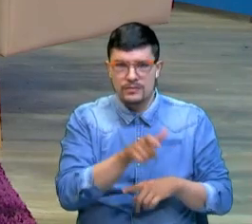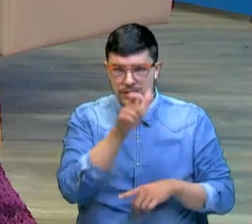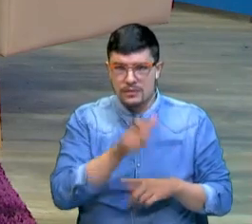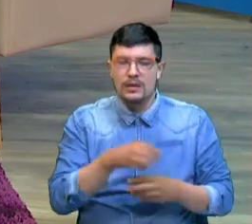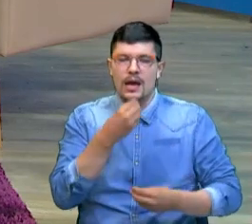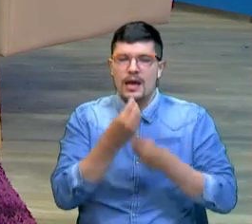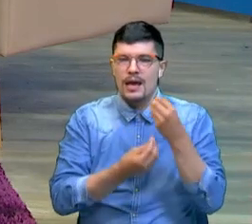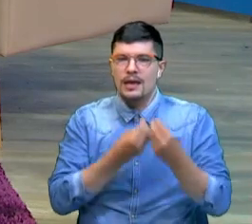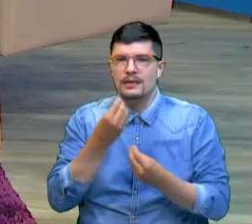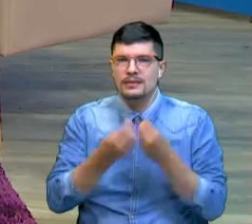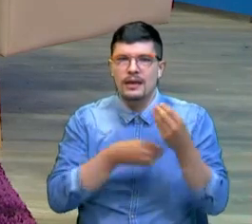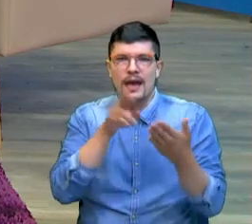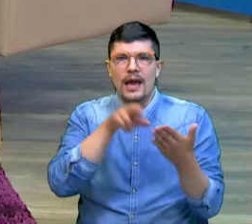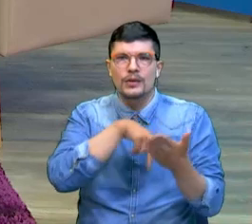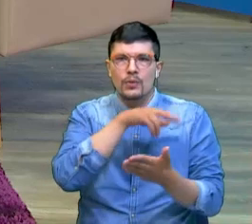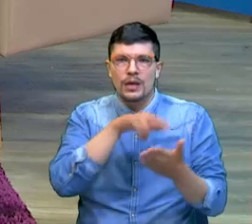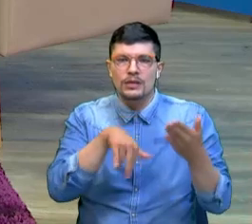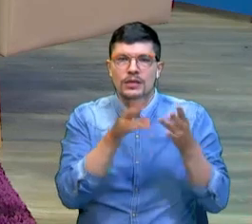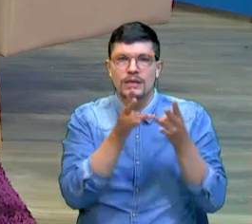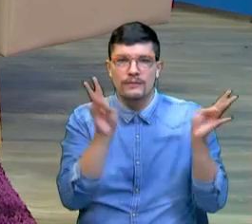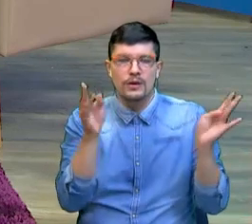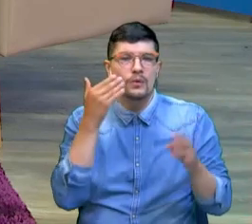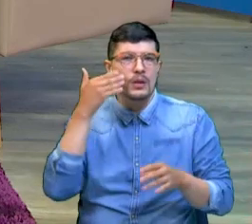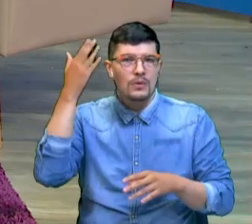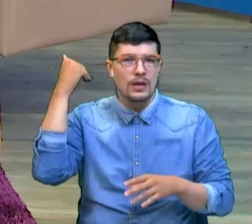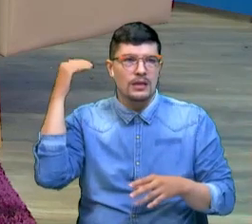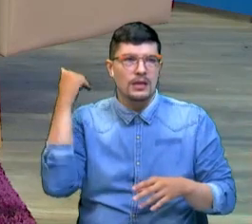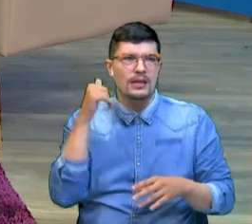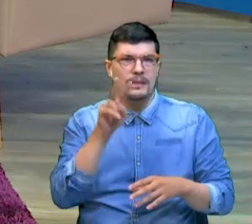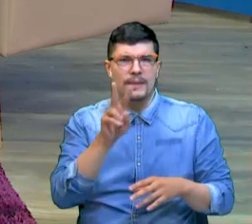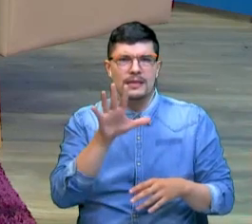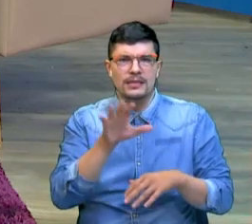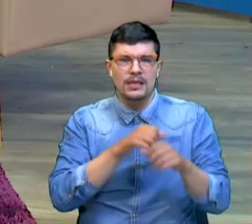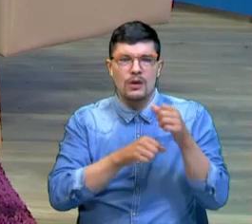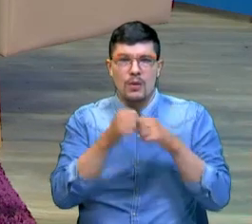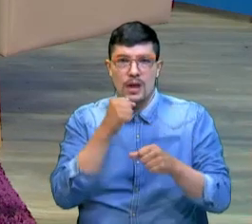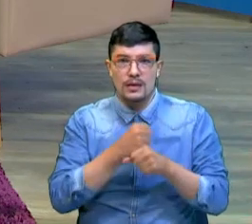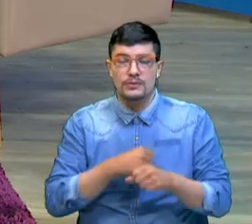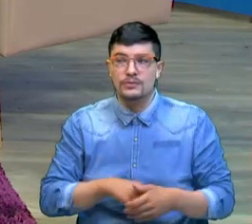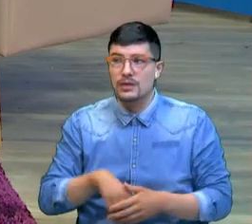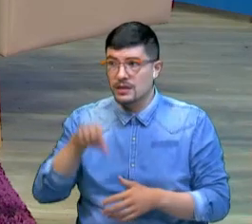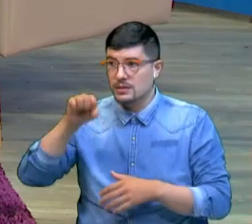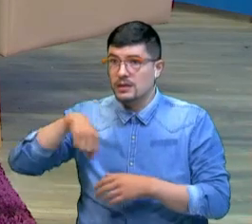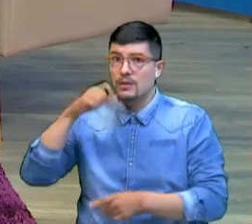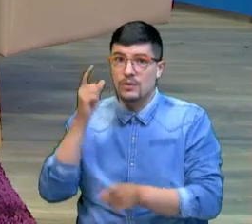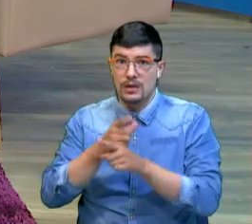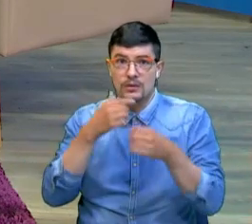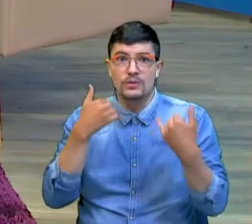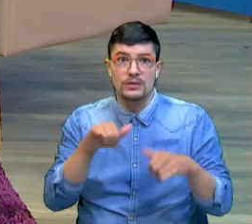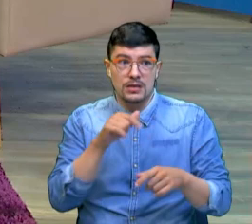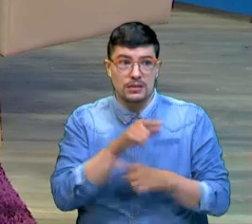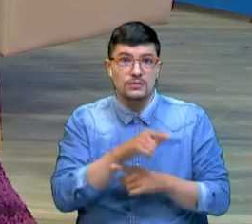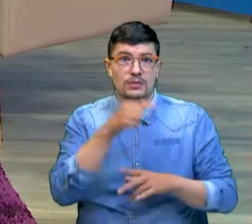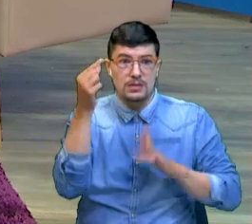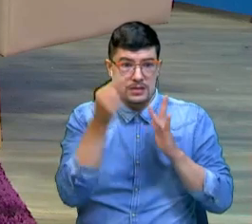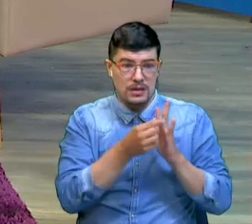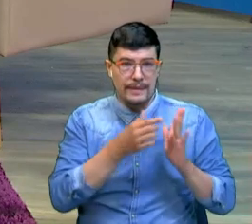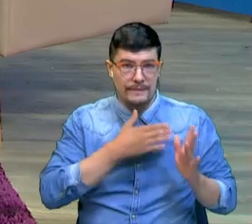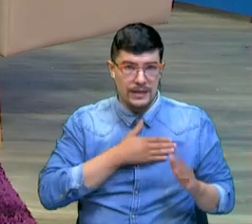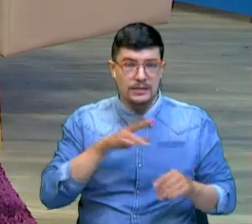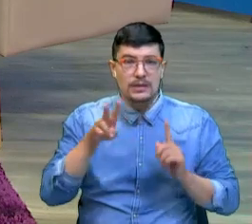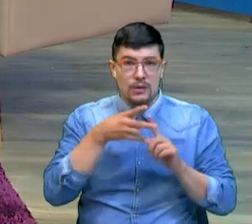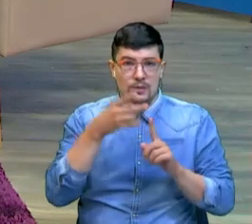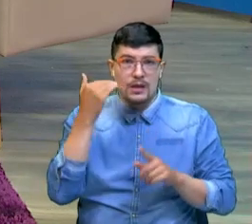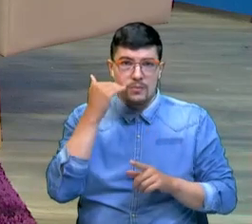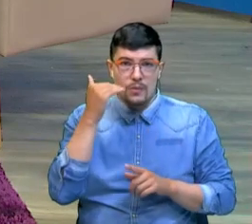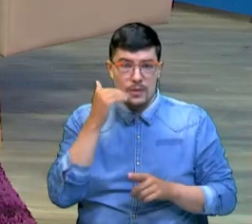la, ¿cómo se dice?, el divorcio hace 20, casi 25 años, ¿sí? Eso tiene que estar casado conmigo, con la segunda